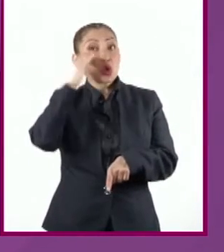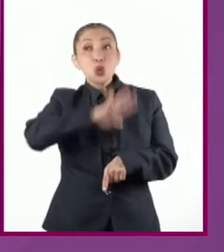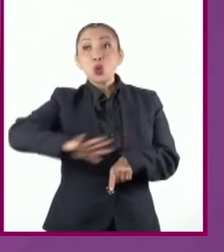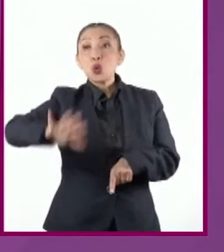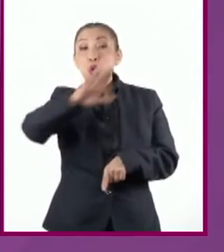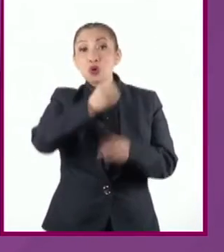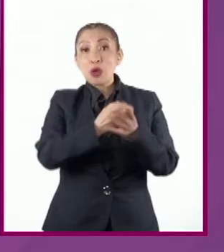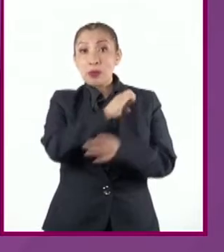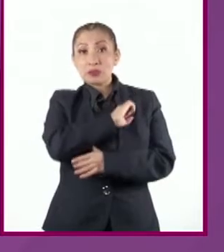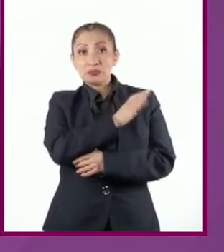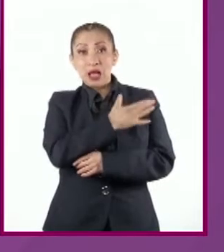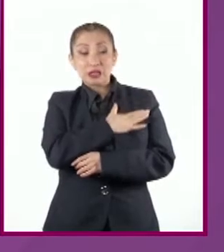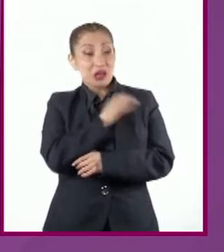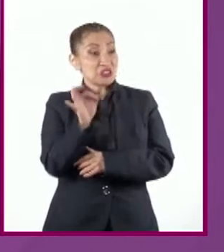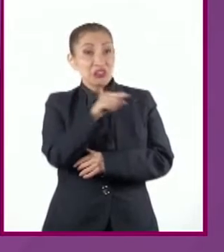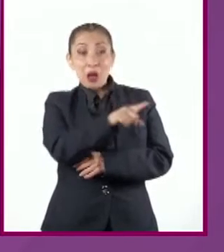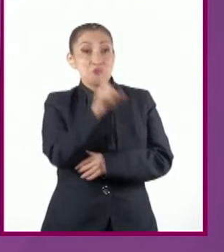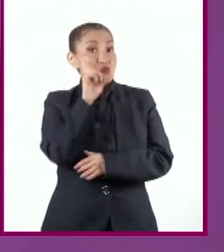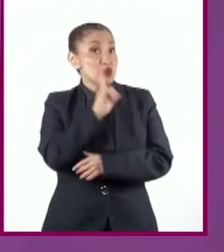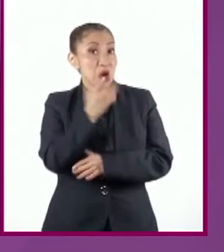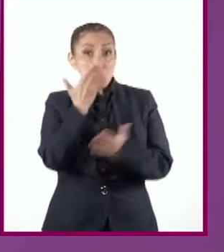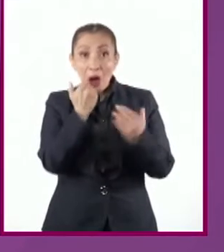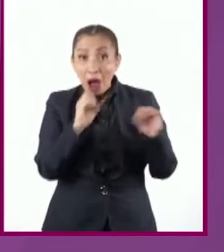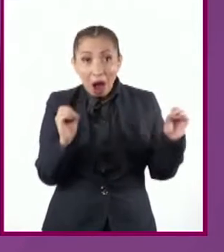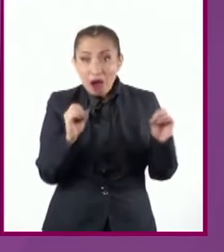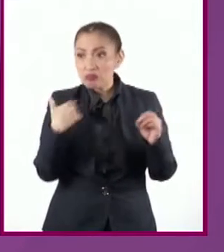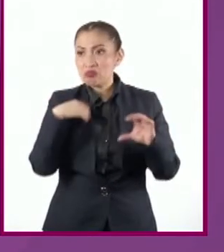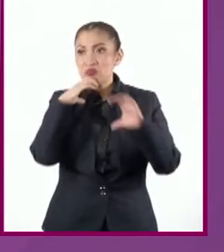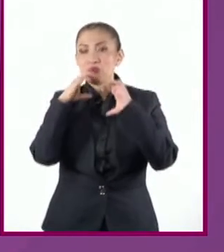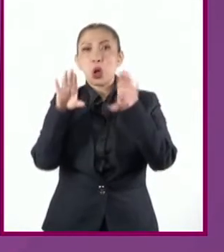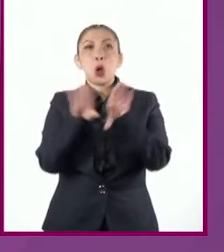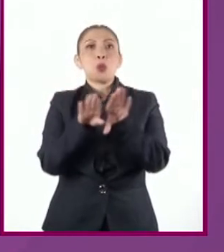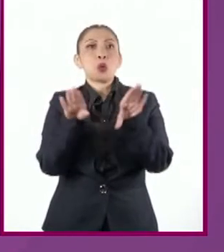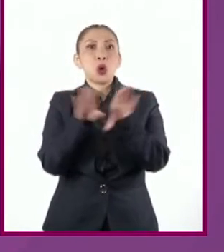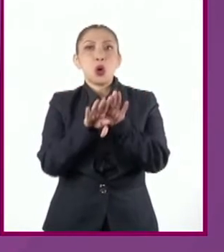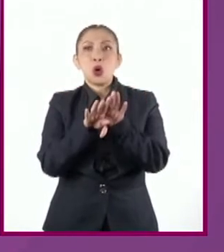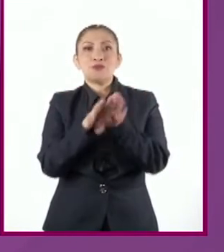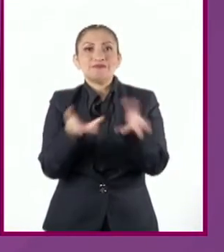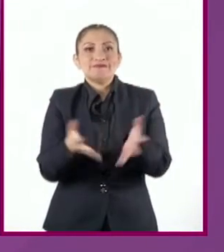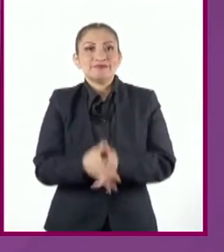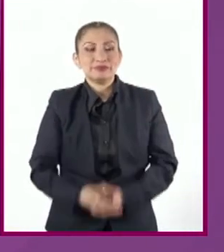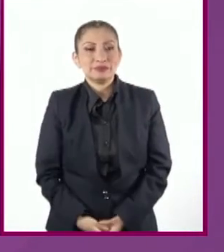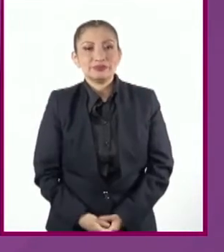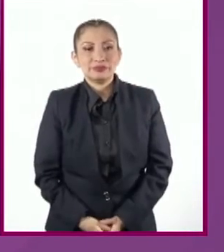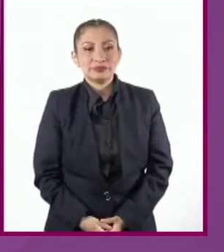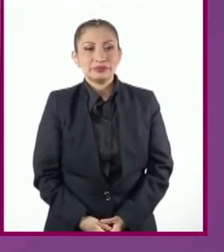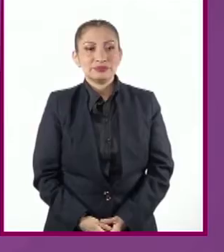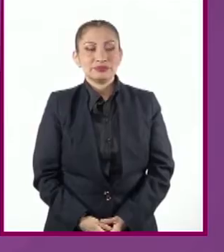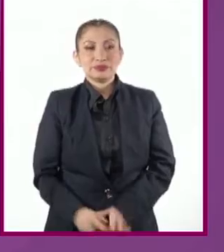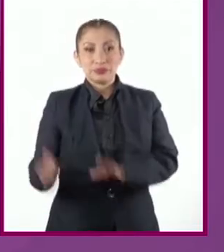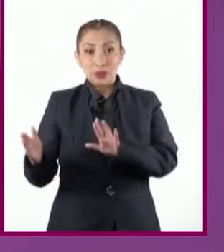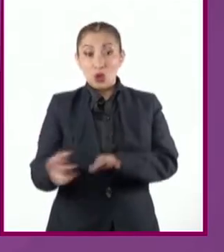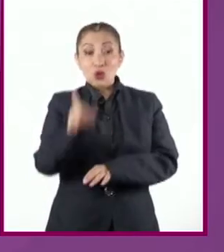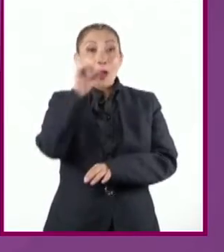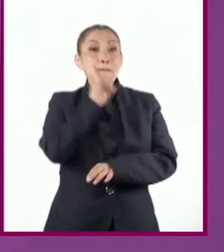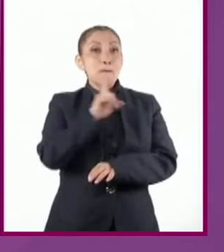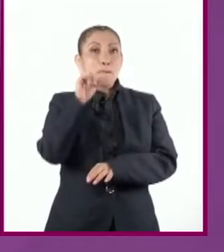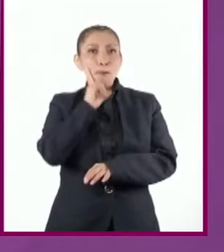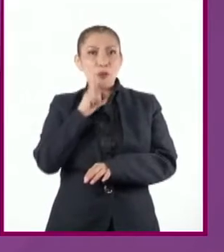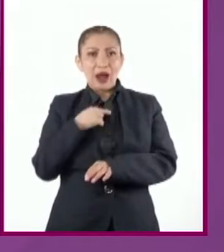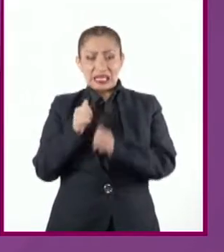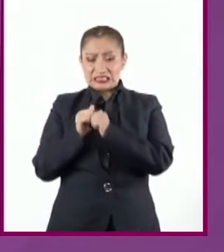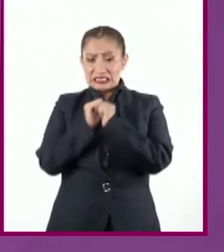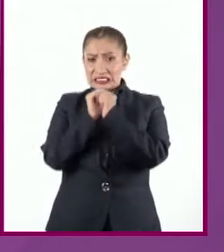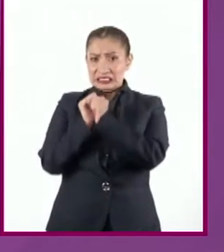España. Sin doña Marina no podíamos entender la lengua de la Nueva España. Una mujer cercana